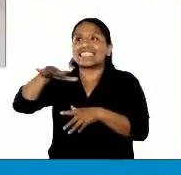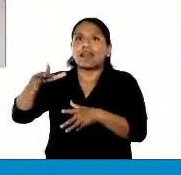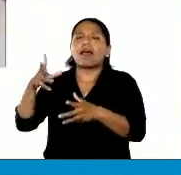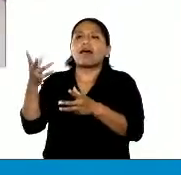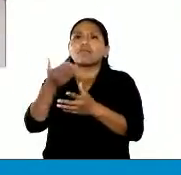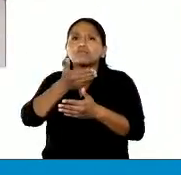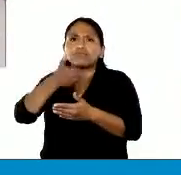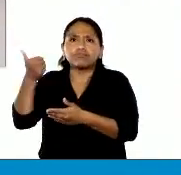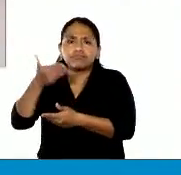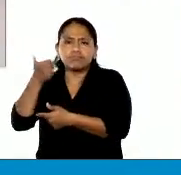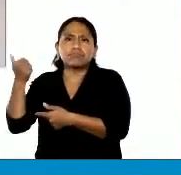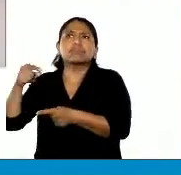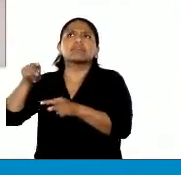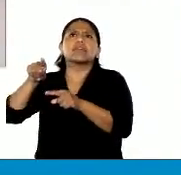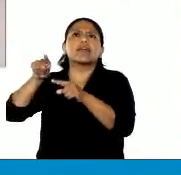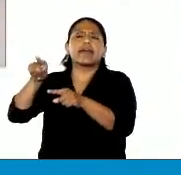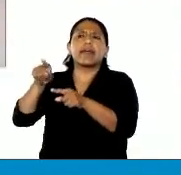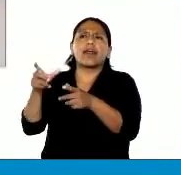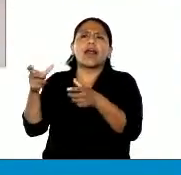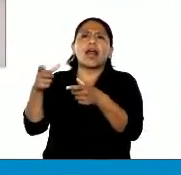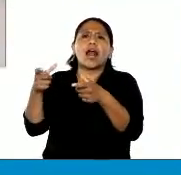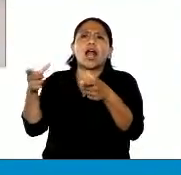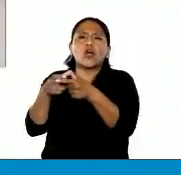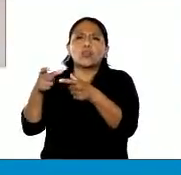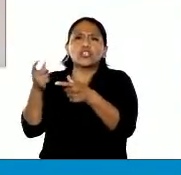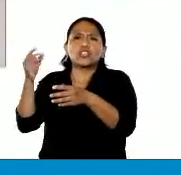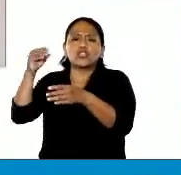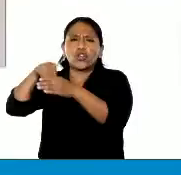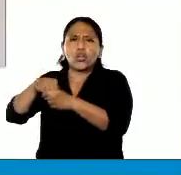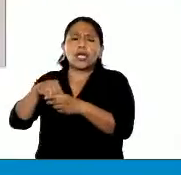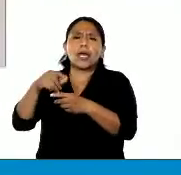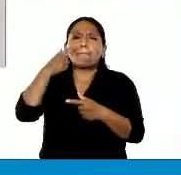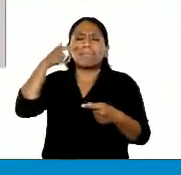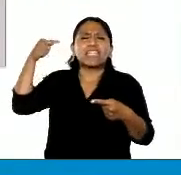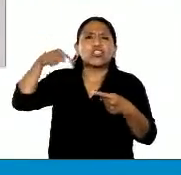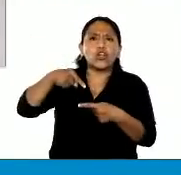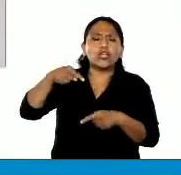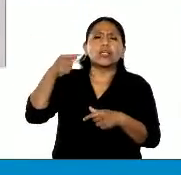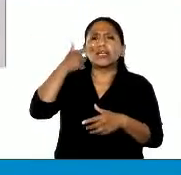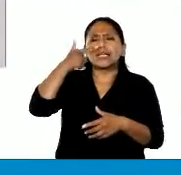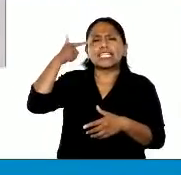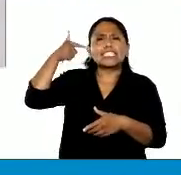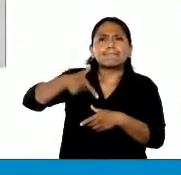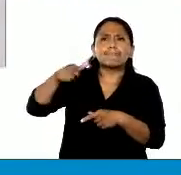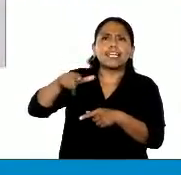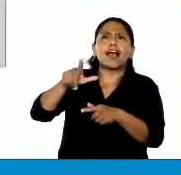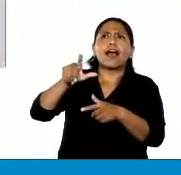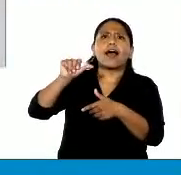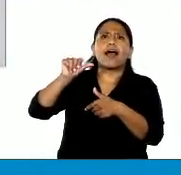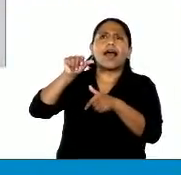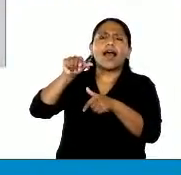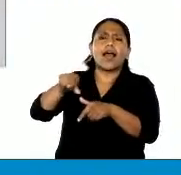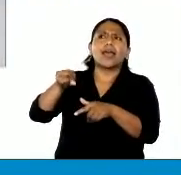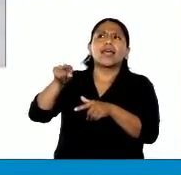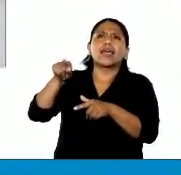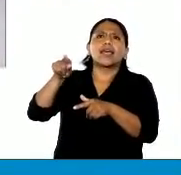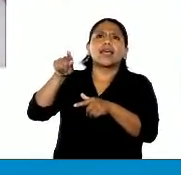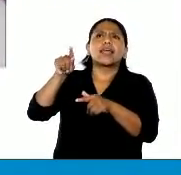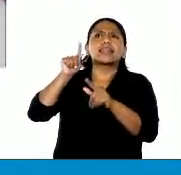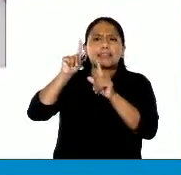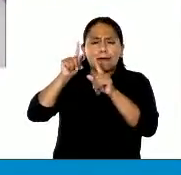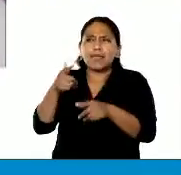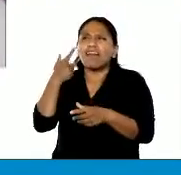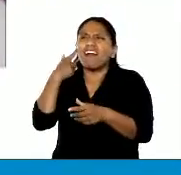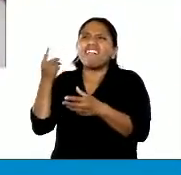gran parte de su comisión interna. En la ex petroquímica sudamericana, que actualmente es Mafisa, fue infiltrada